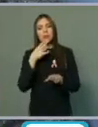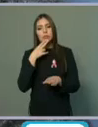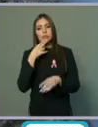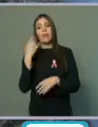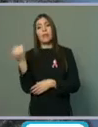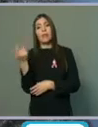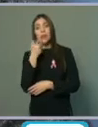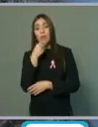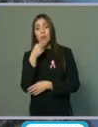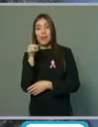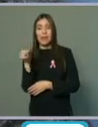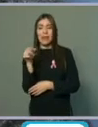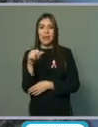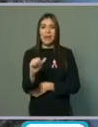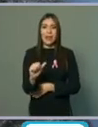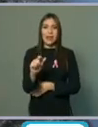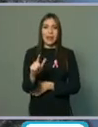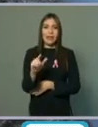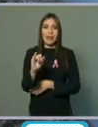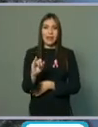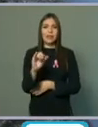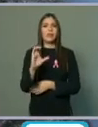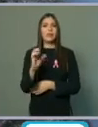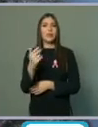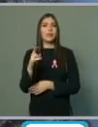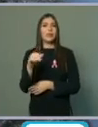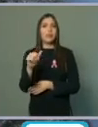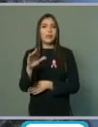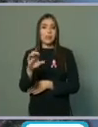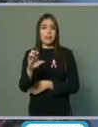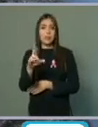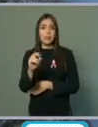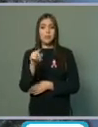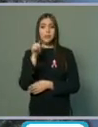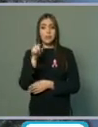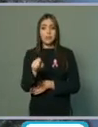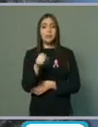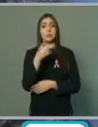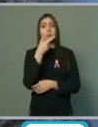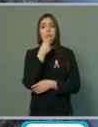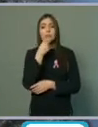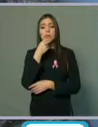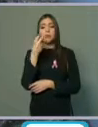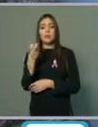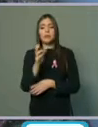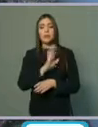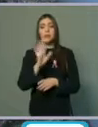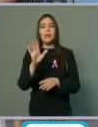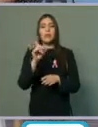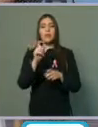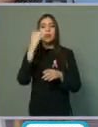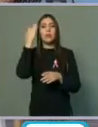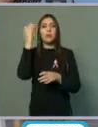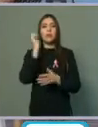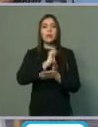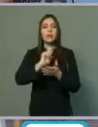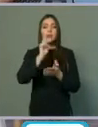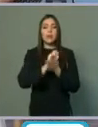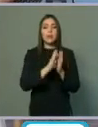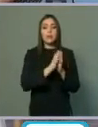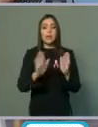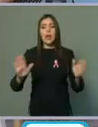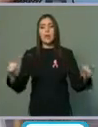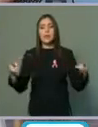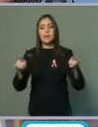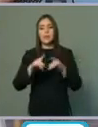un poco después de ellos, incluso en tiempo, pero de alguna manera su poesía se considera que cierra ese periodo de estos autores, ¿no? Oye,